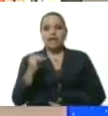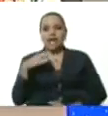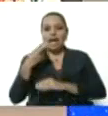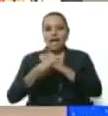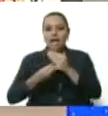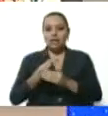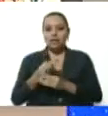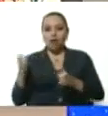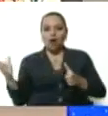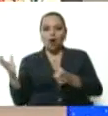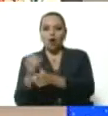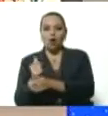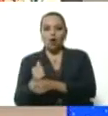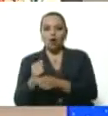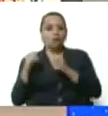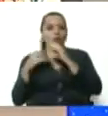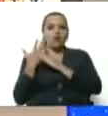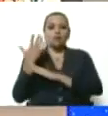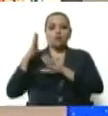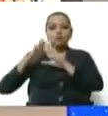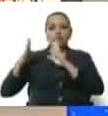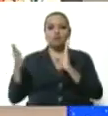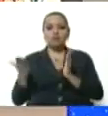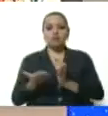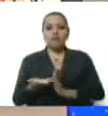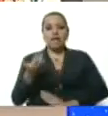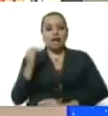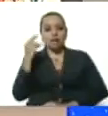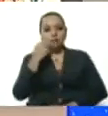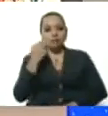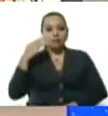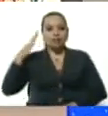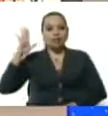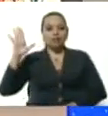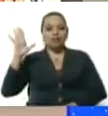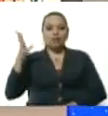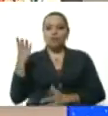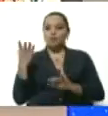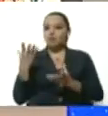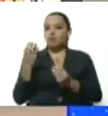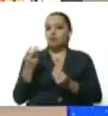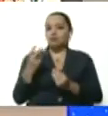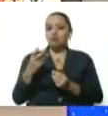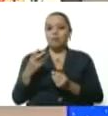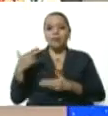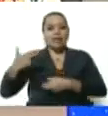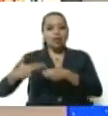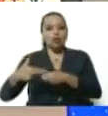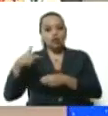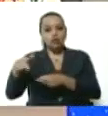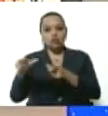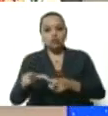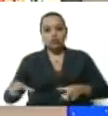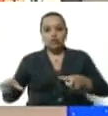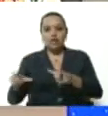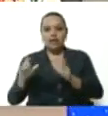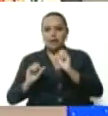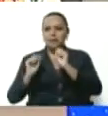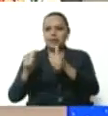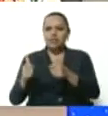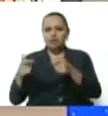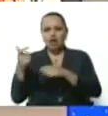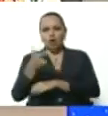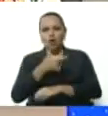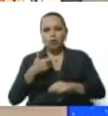de fama mundial y han prometido el dorado petrolero en esa zona. Y comienza el gobierno